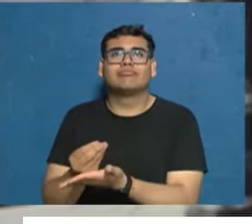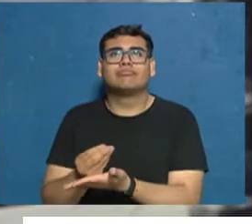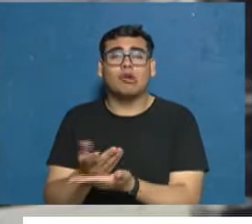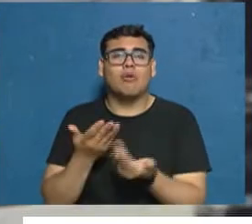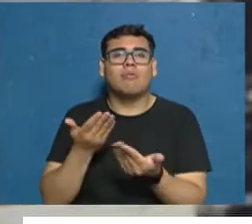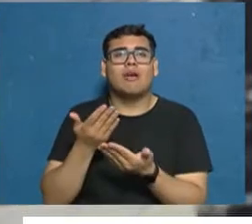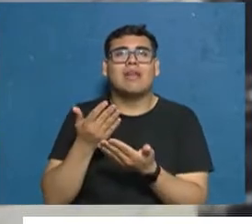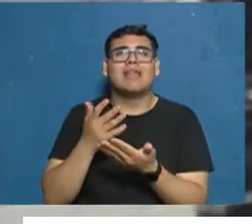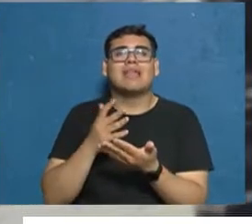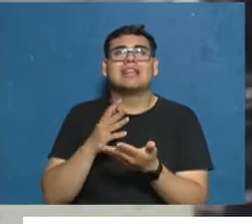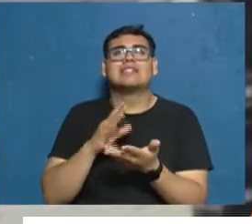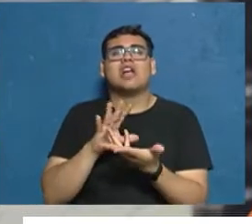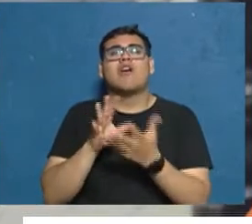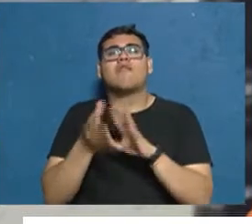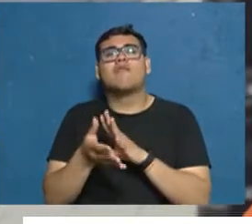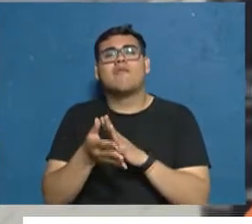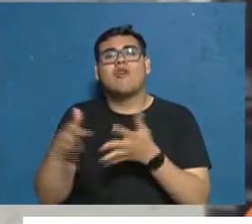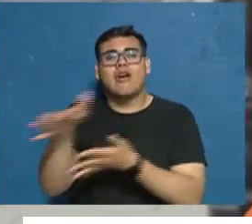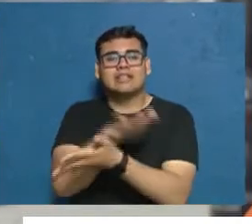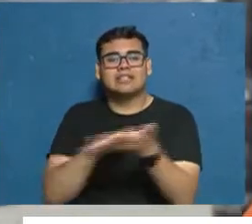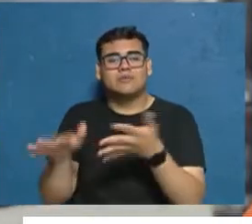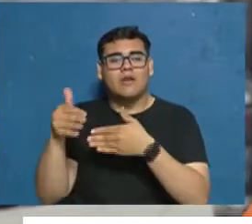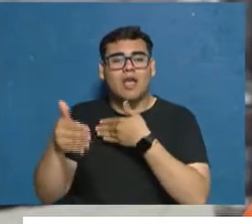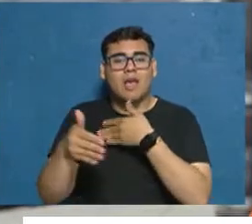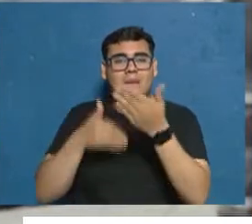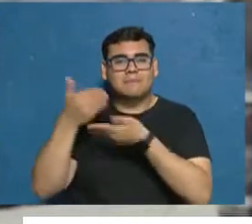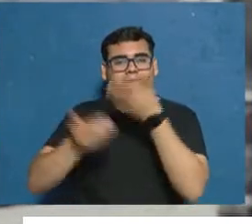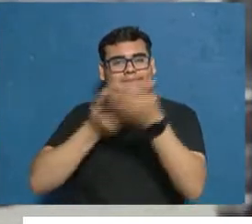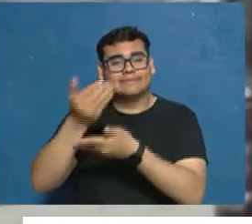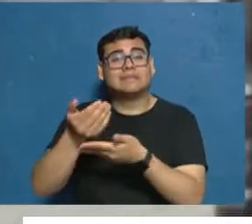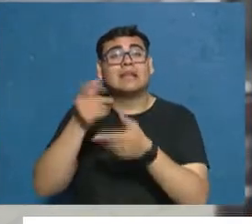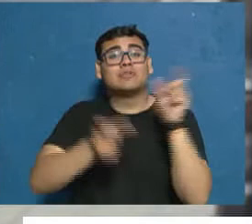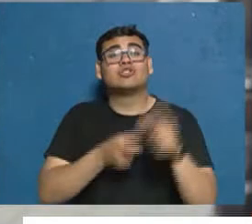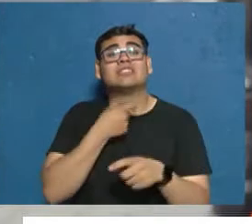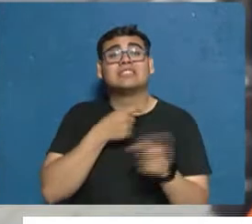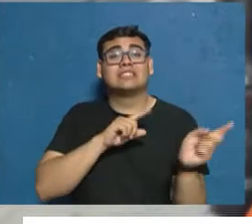levantar todo lo que es el pueblo y bueno, la gente no tendría el deseo de